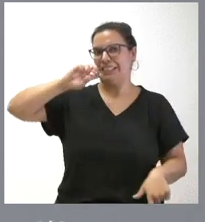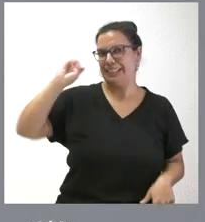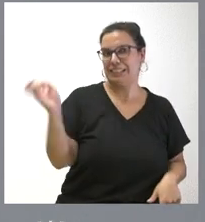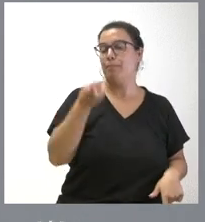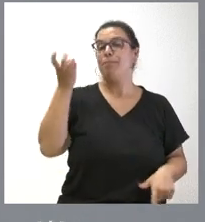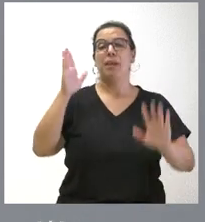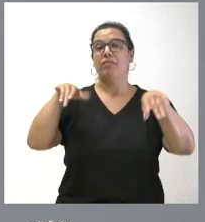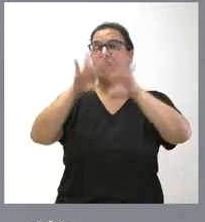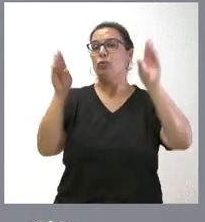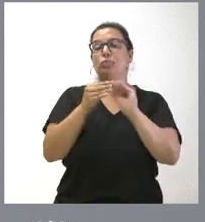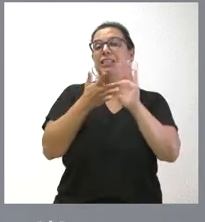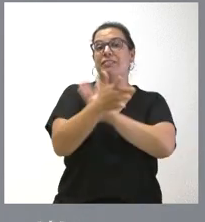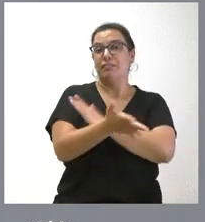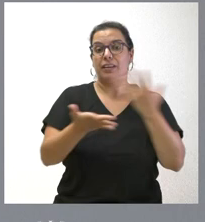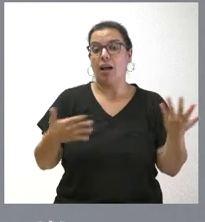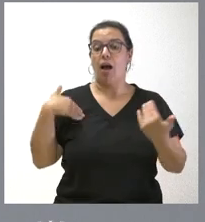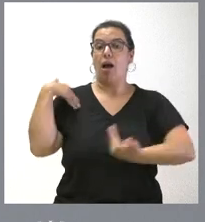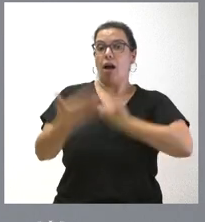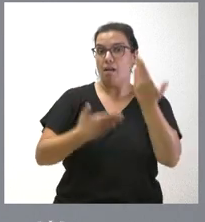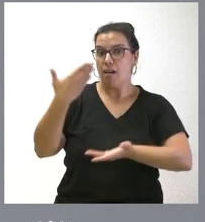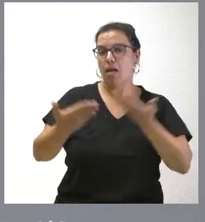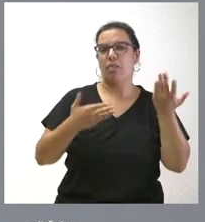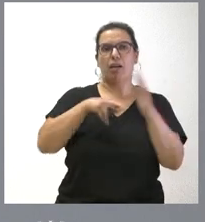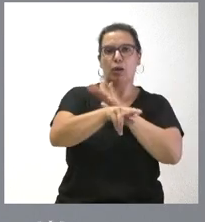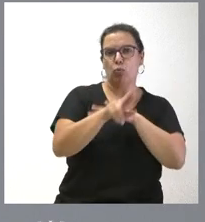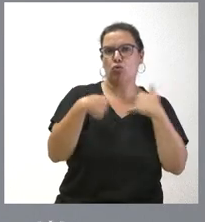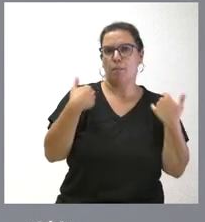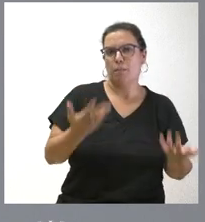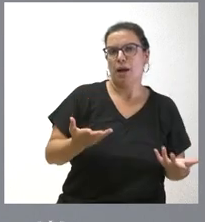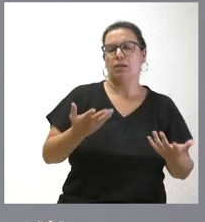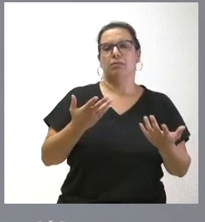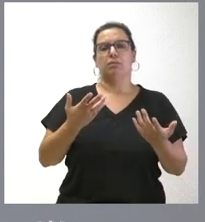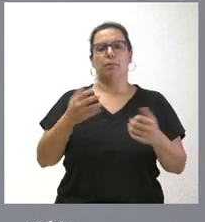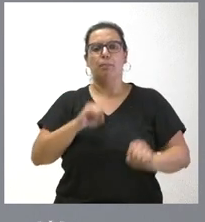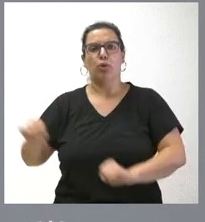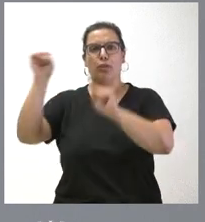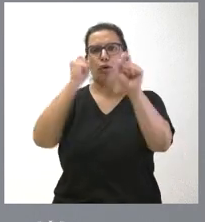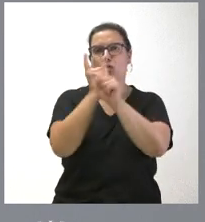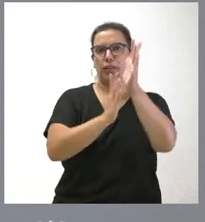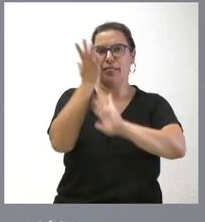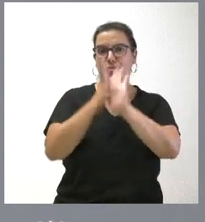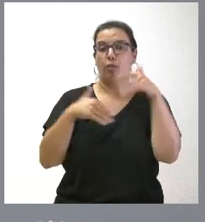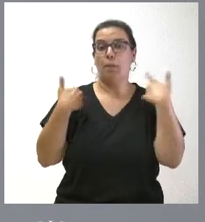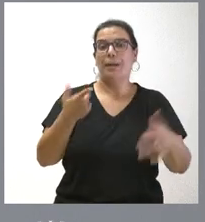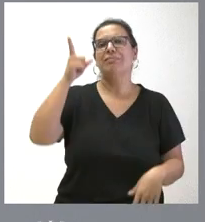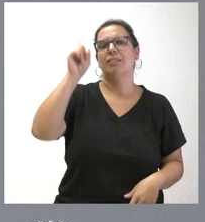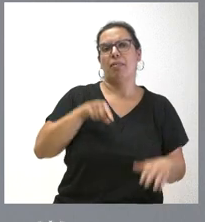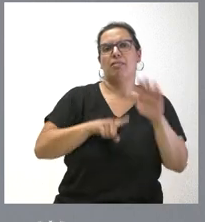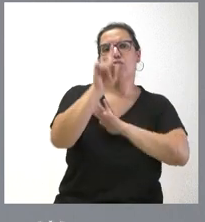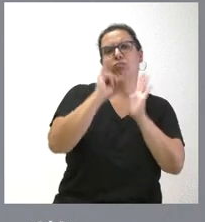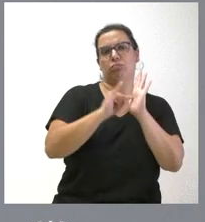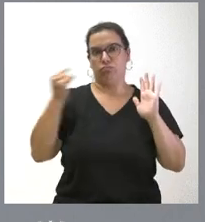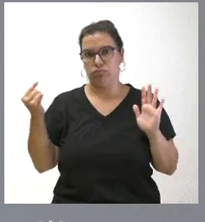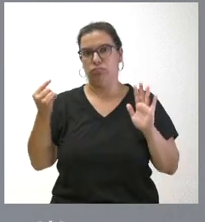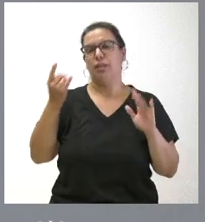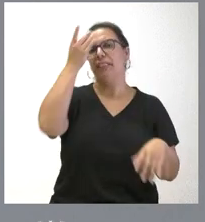es no solamente avanzar con más medios y más recursos de protección contra incendios sino también un desarrollo tecnológico y